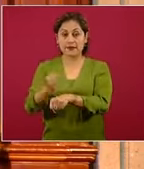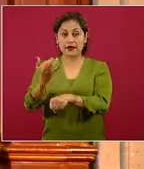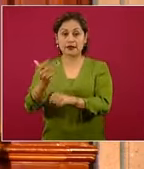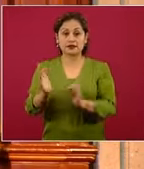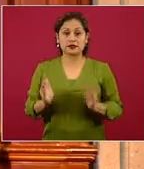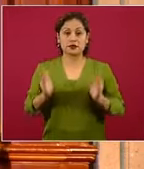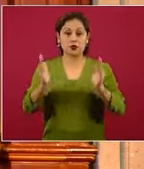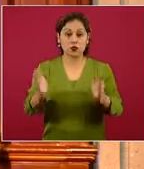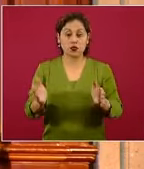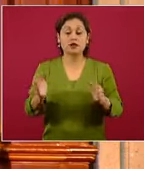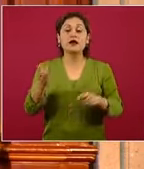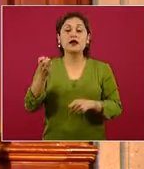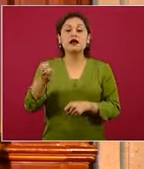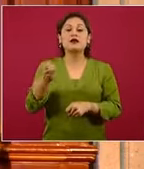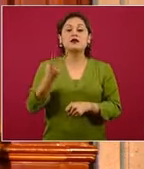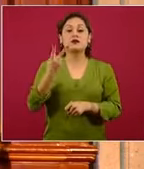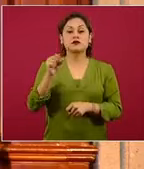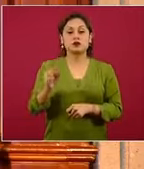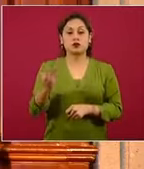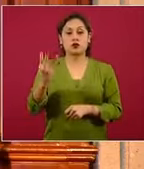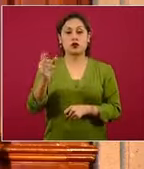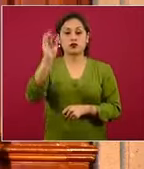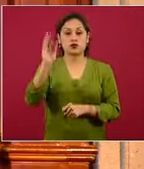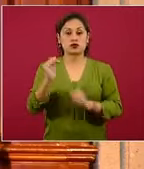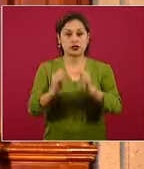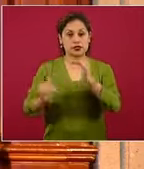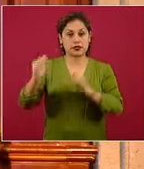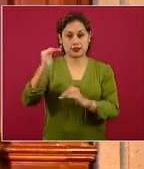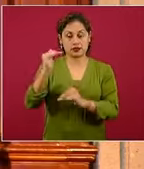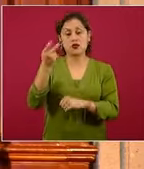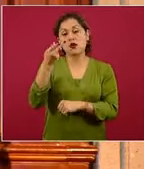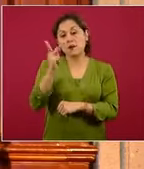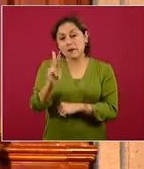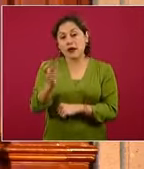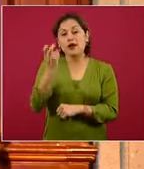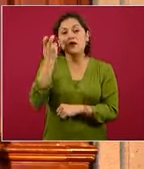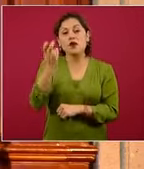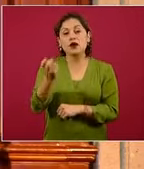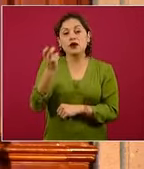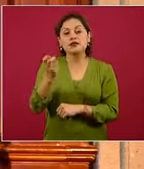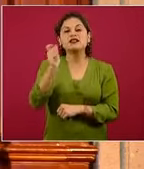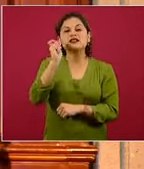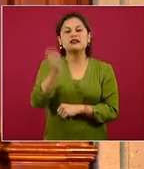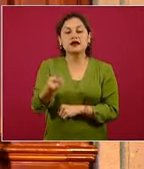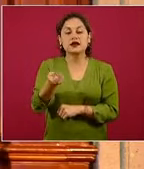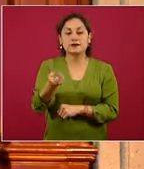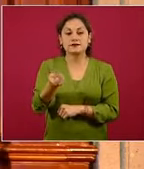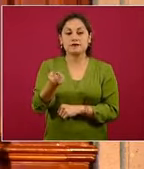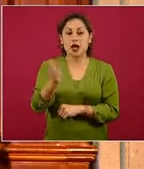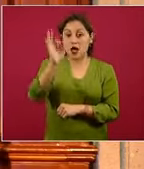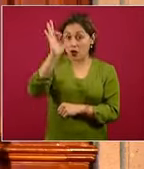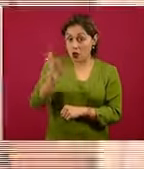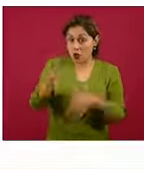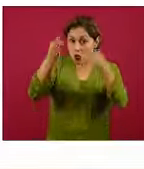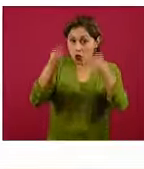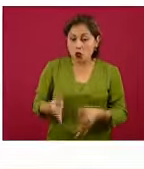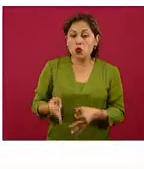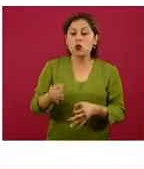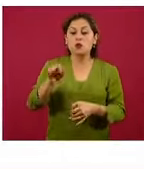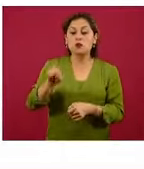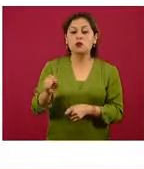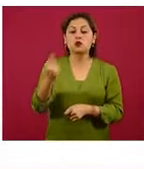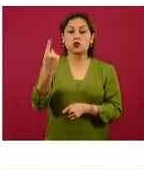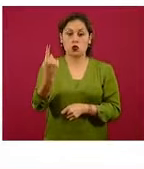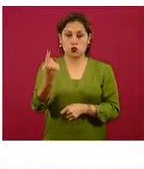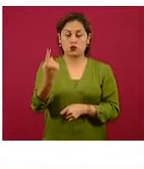al 2.4%. Sin embargo, este incremento es 0.1 puntos